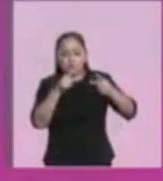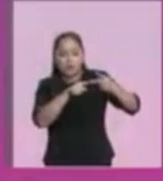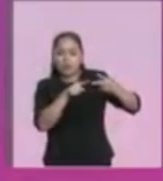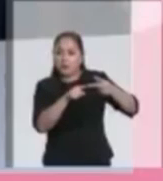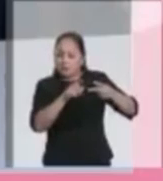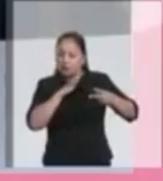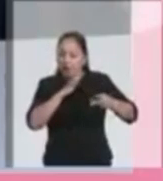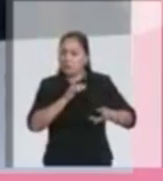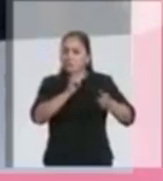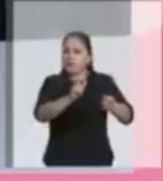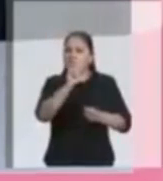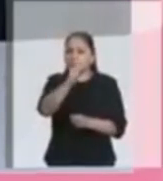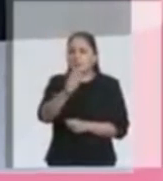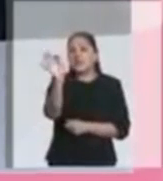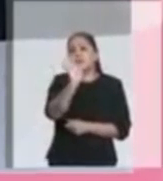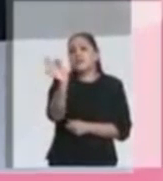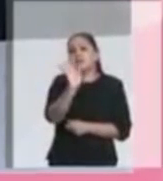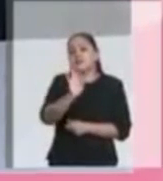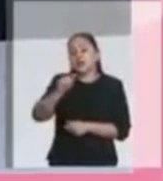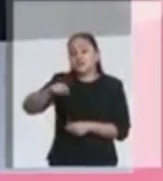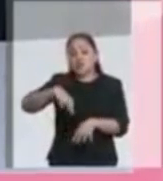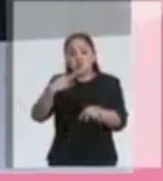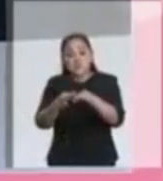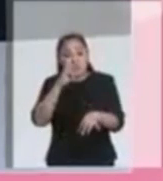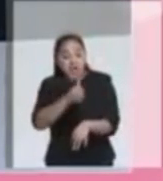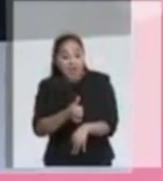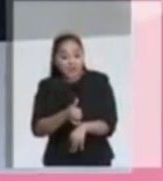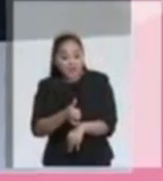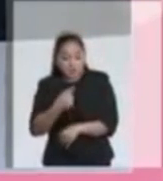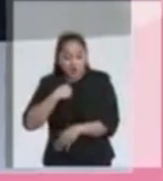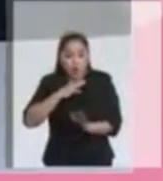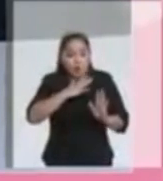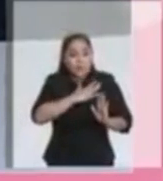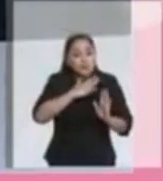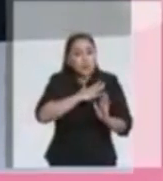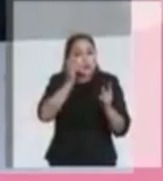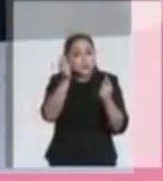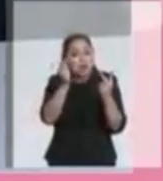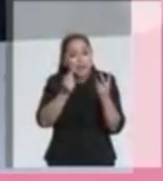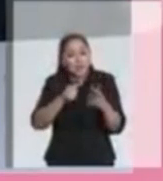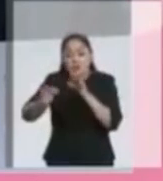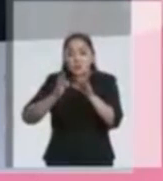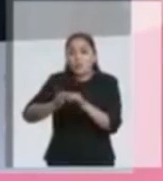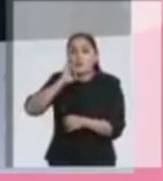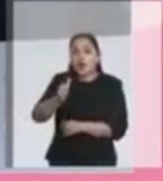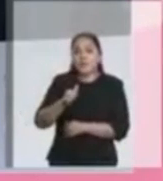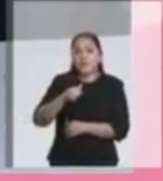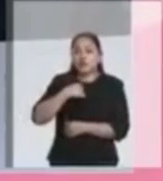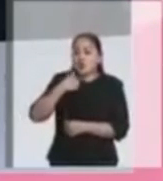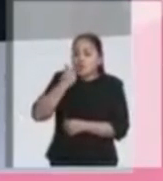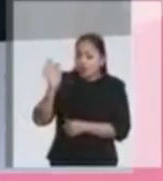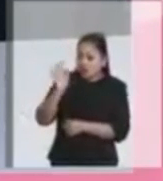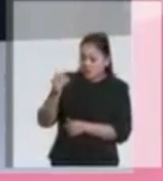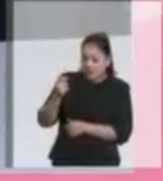alternativa, en el caso de incumplimiento de mis compromisos, el que me voy a someter a la revocación